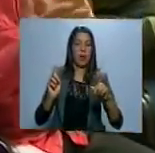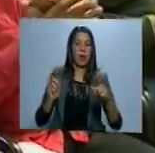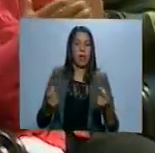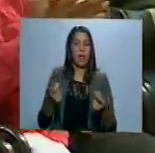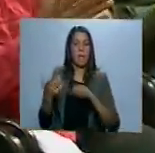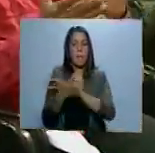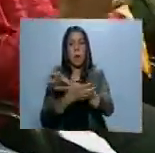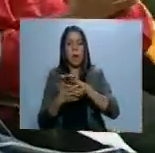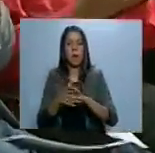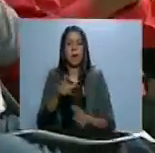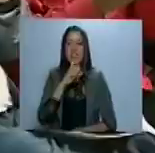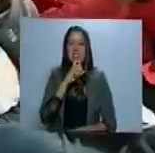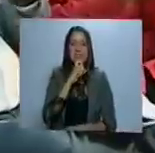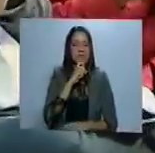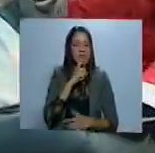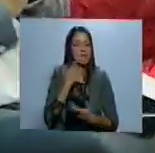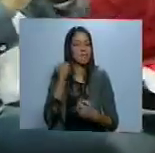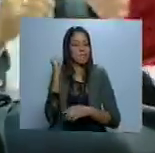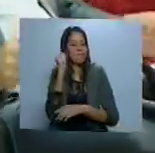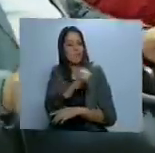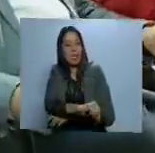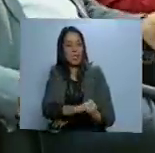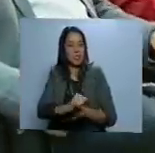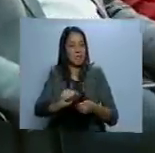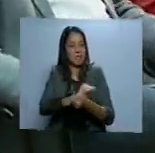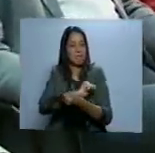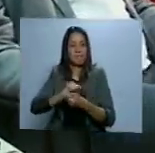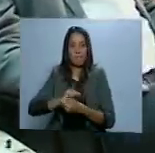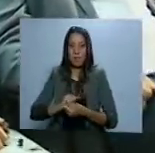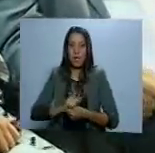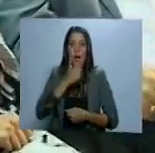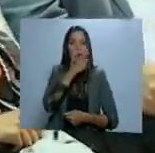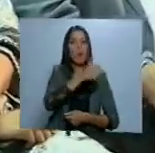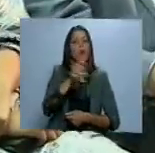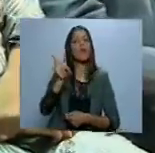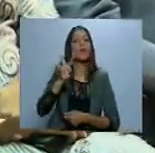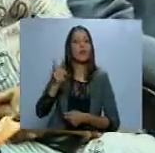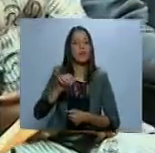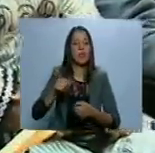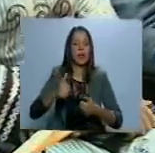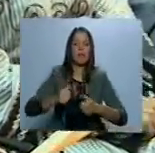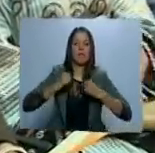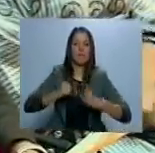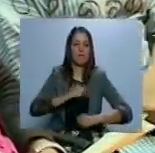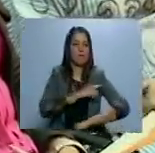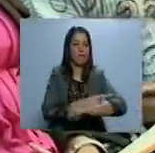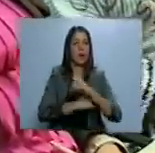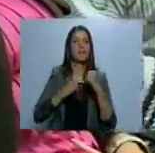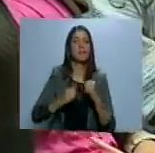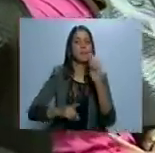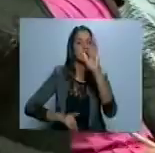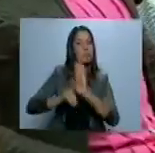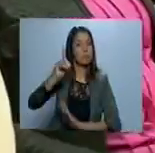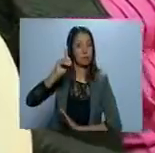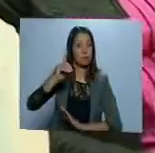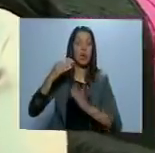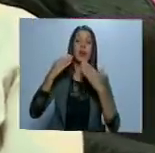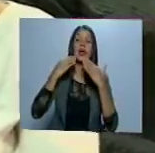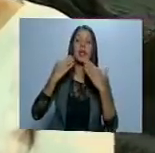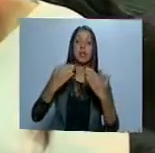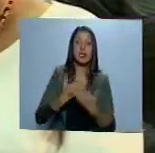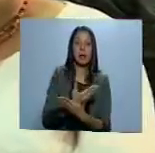ninguna dificultad que pueda con este pueblo venezolano. Quiero agradecerles y, por